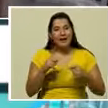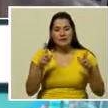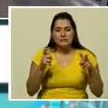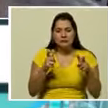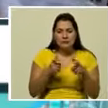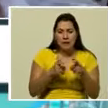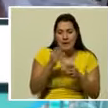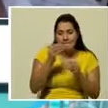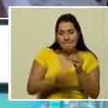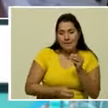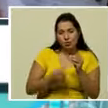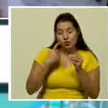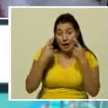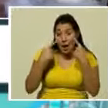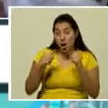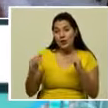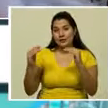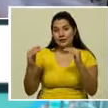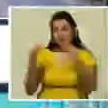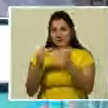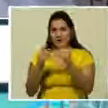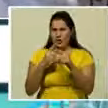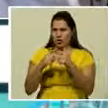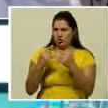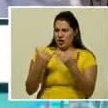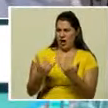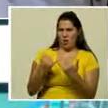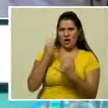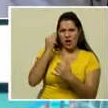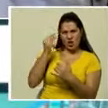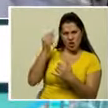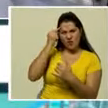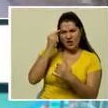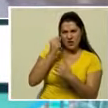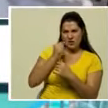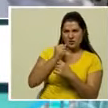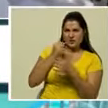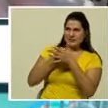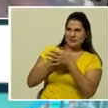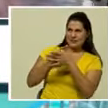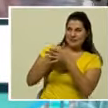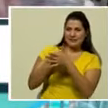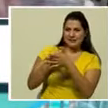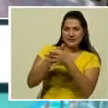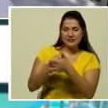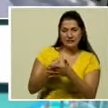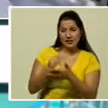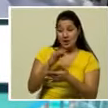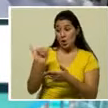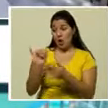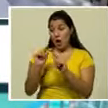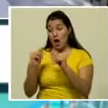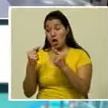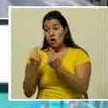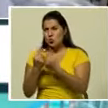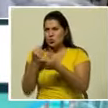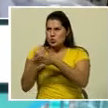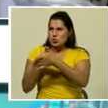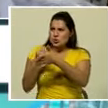la fortaleza de esa resistencia que ha hecho el Estado, ¿verdad? Y todos los grupos que hemos apoyado de